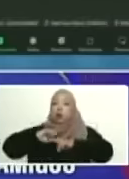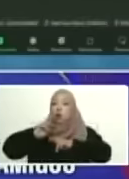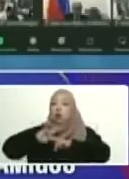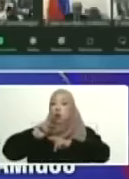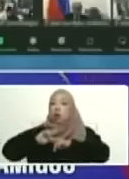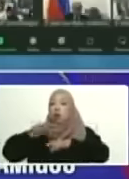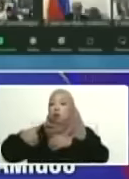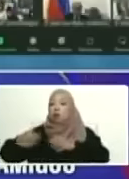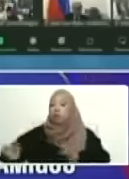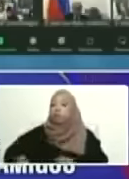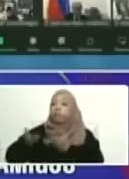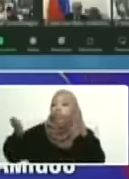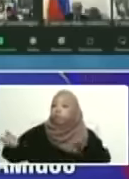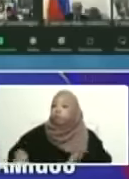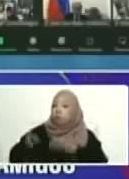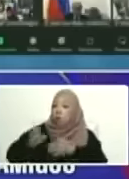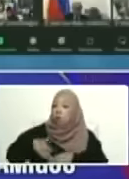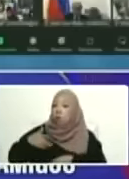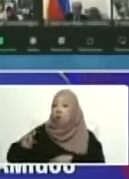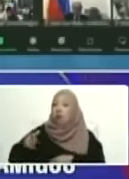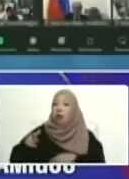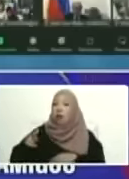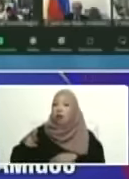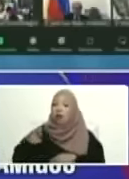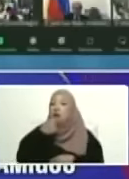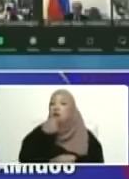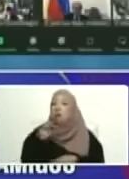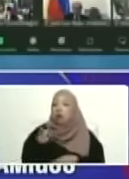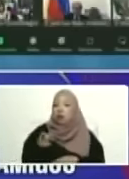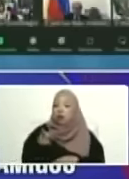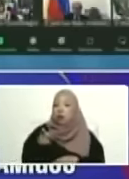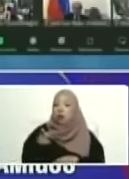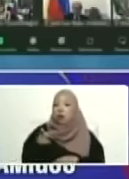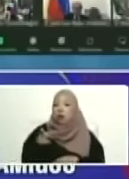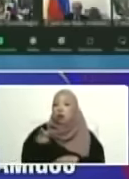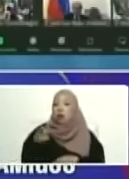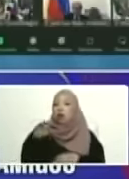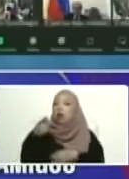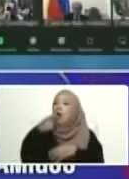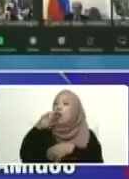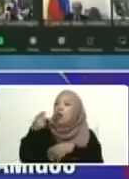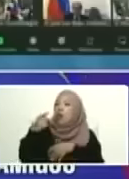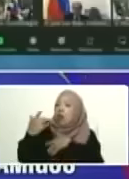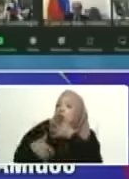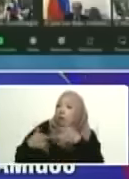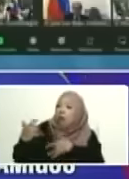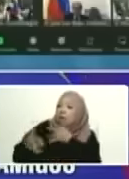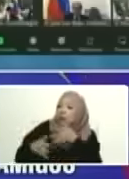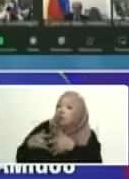le da alas, le da poder a los factores desestabilizantes.